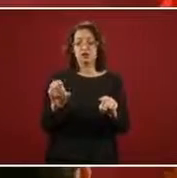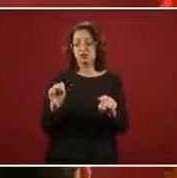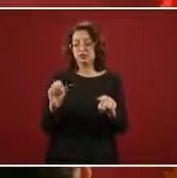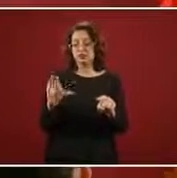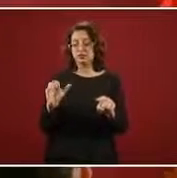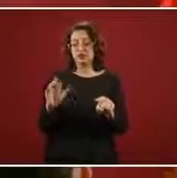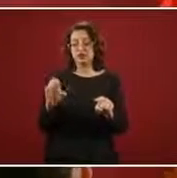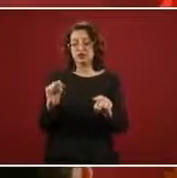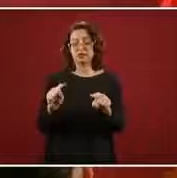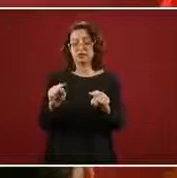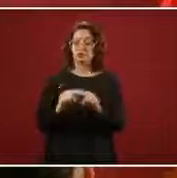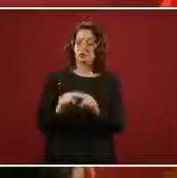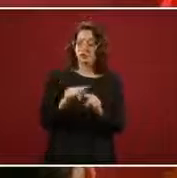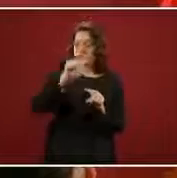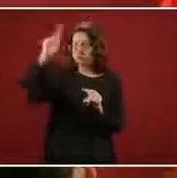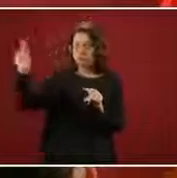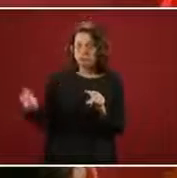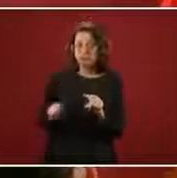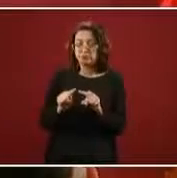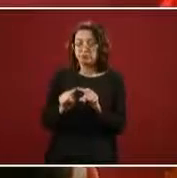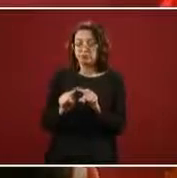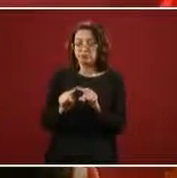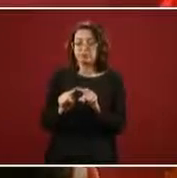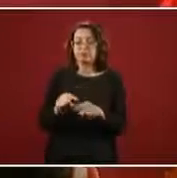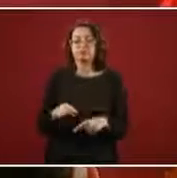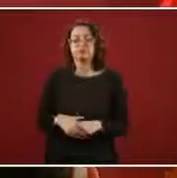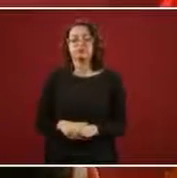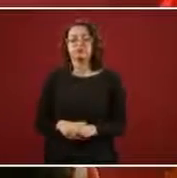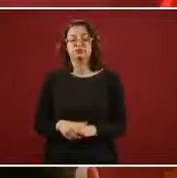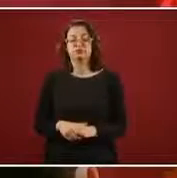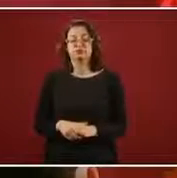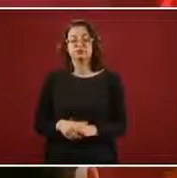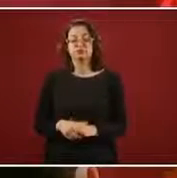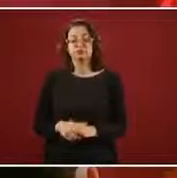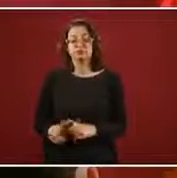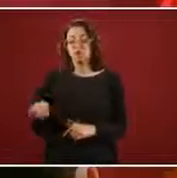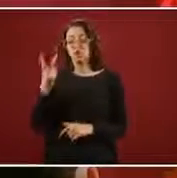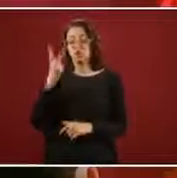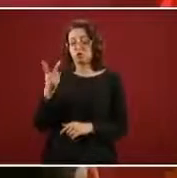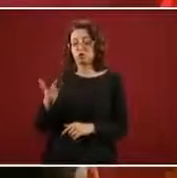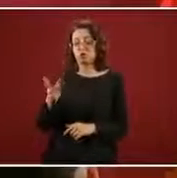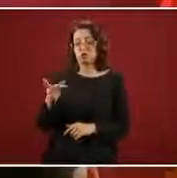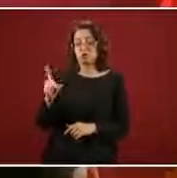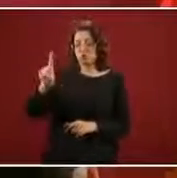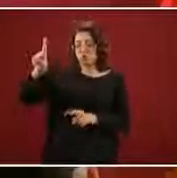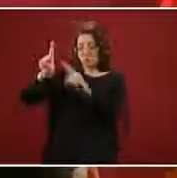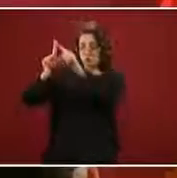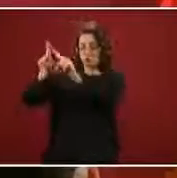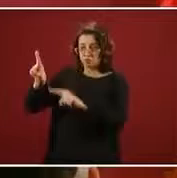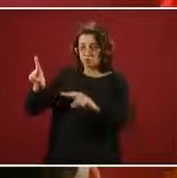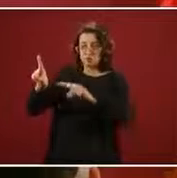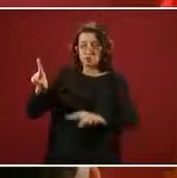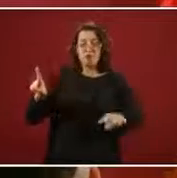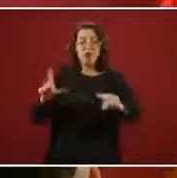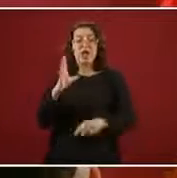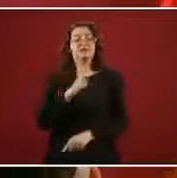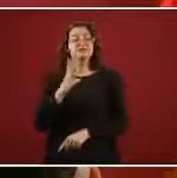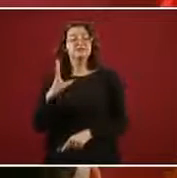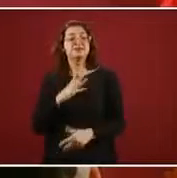Escárcega. En los dos casos es la carretera,